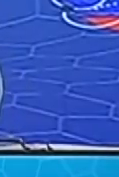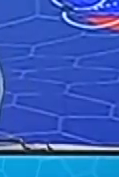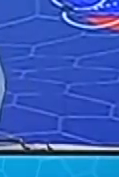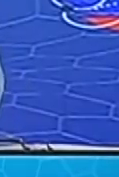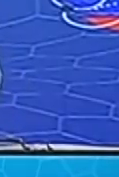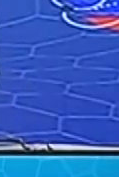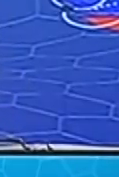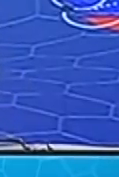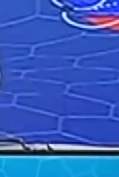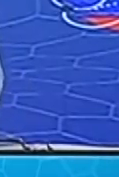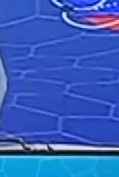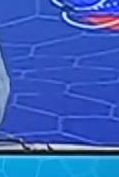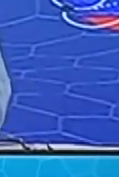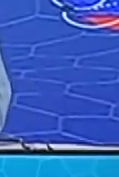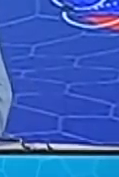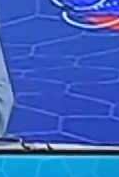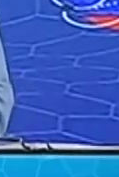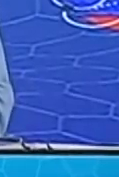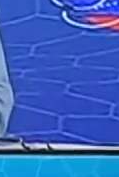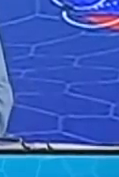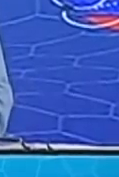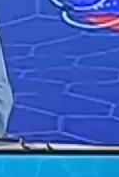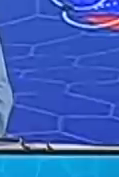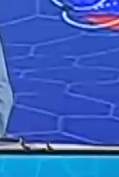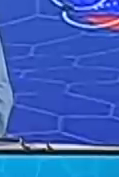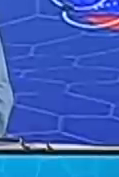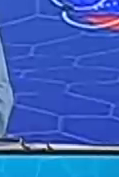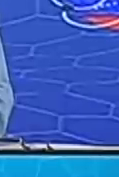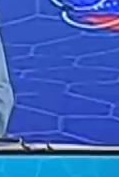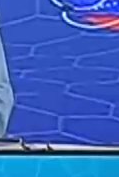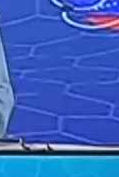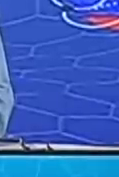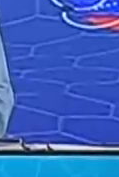Este virus ya se conoce en el mundo como el coronavirus